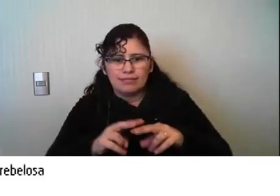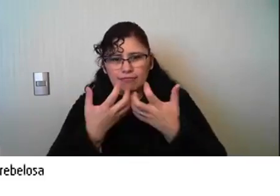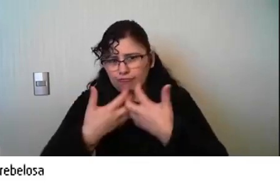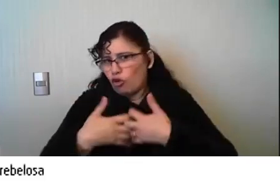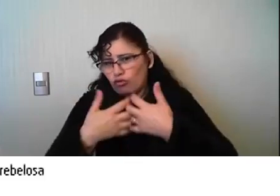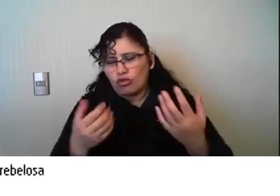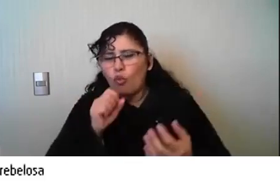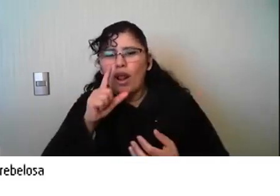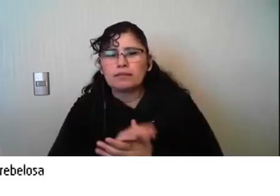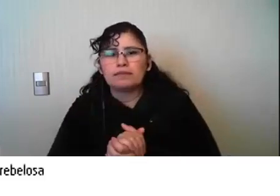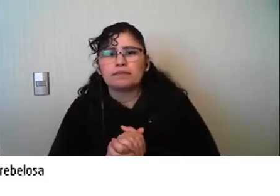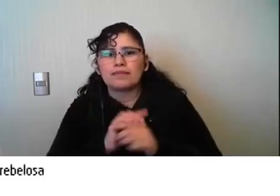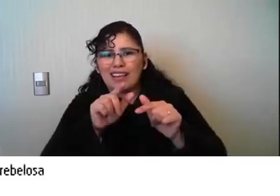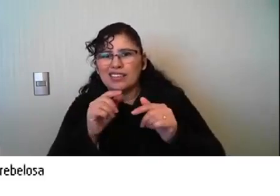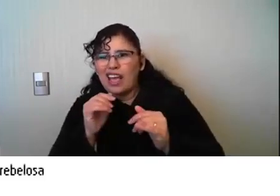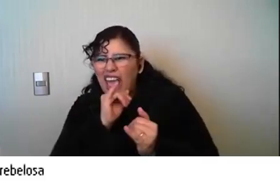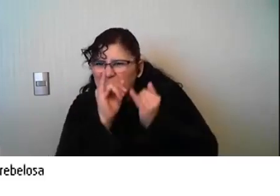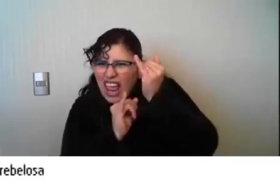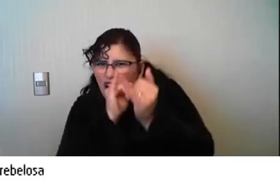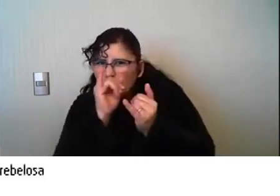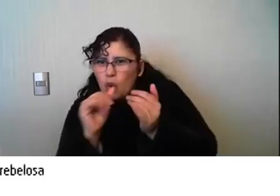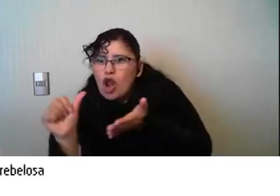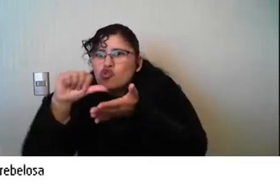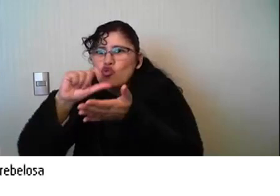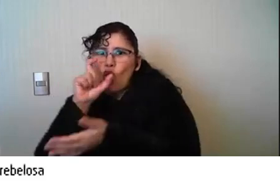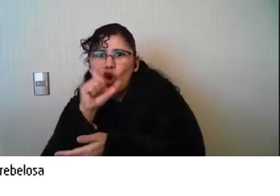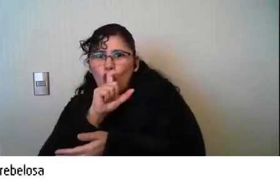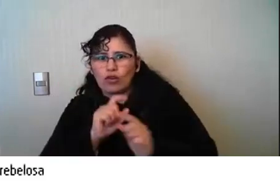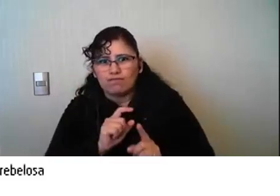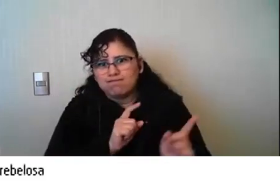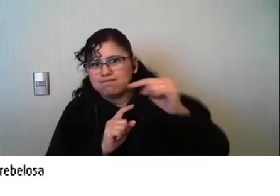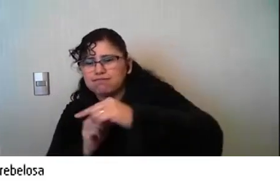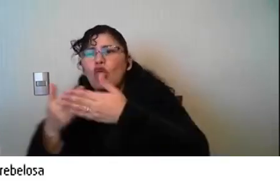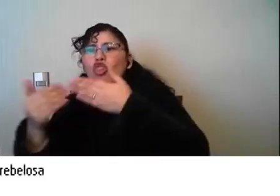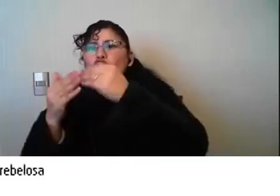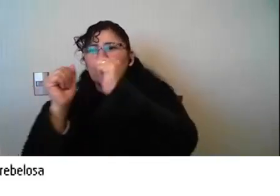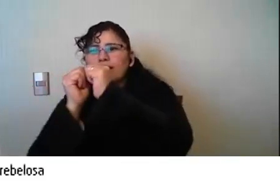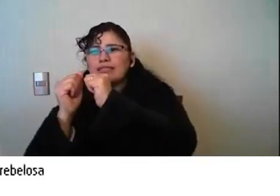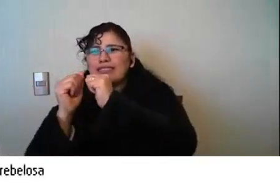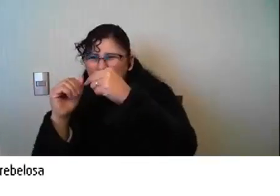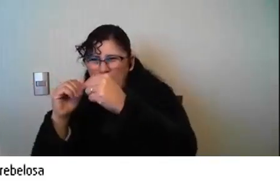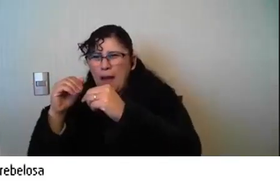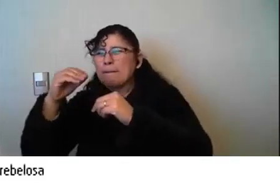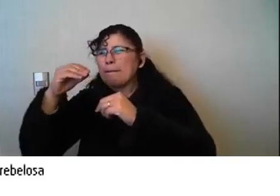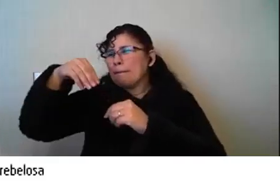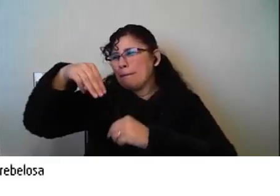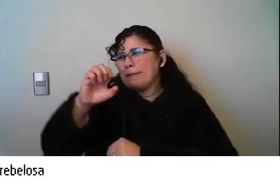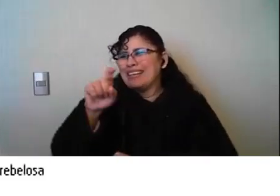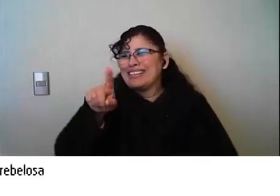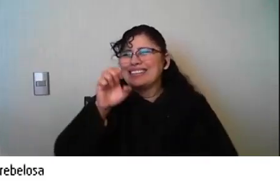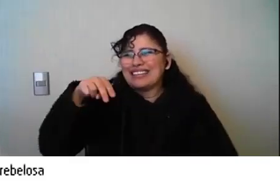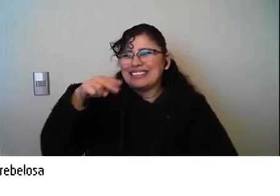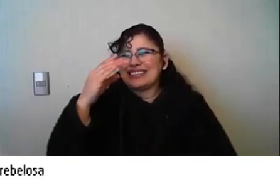interactúa con el núcleo rojo, que está en el mesencéfalo, ¿ya?